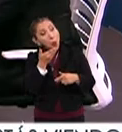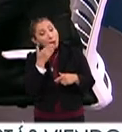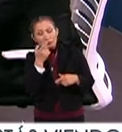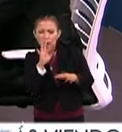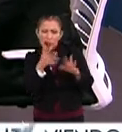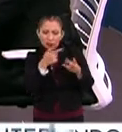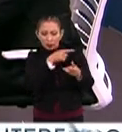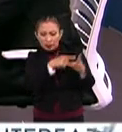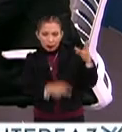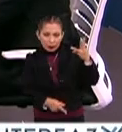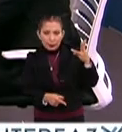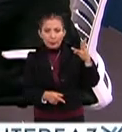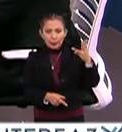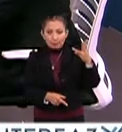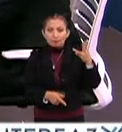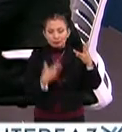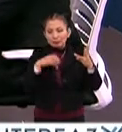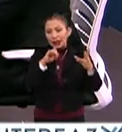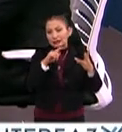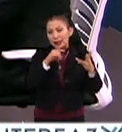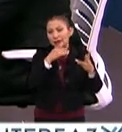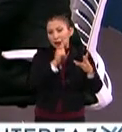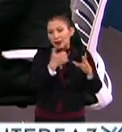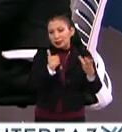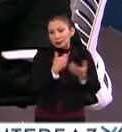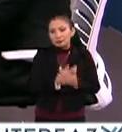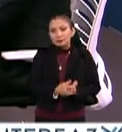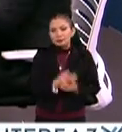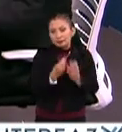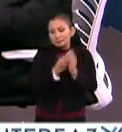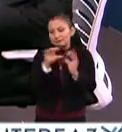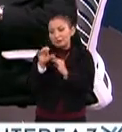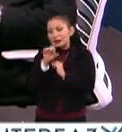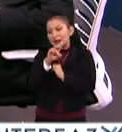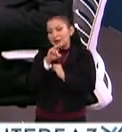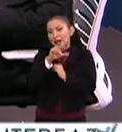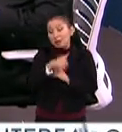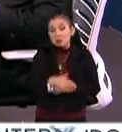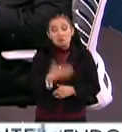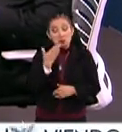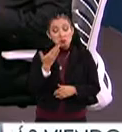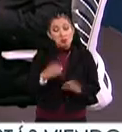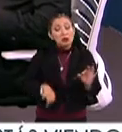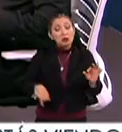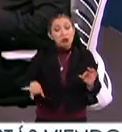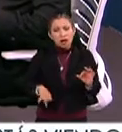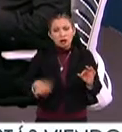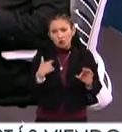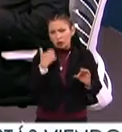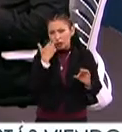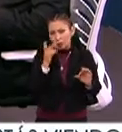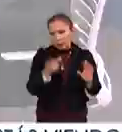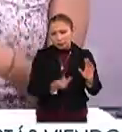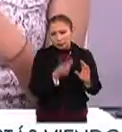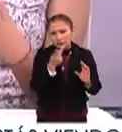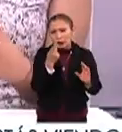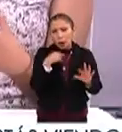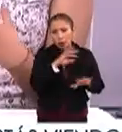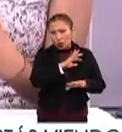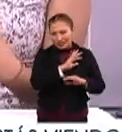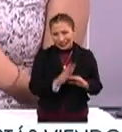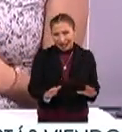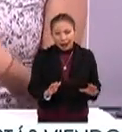abarca más o menos la estrategia de educación cívica. Pues sin duda está muy, muy interesante, Mauricio. Yo quisiera preguntarte, una vez